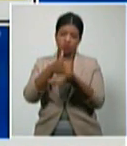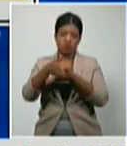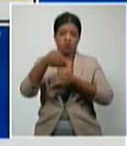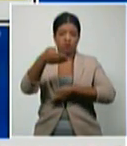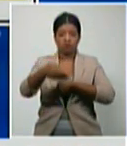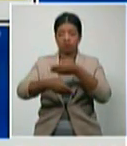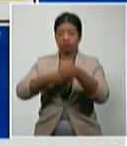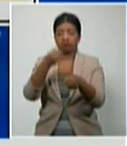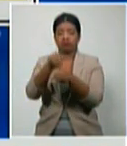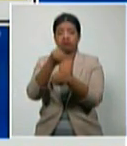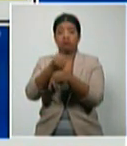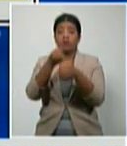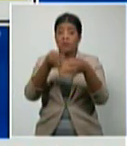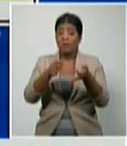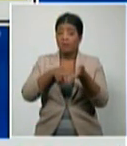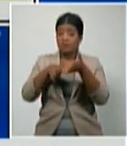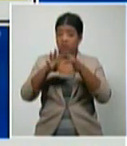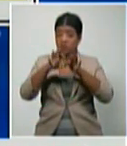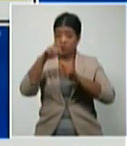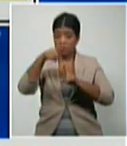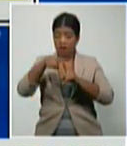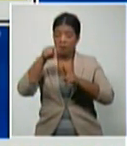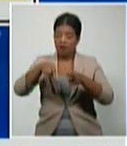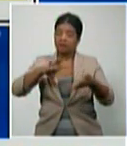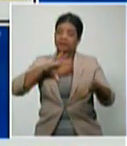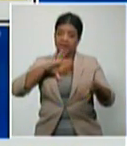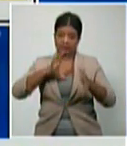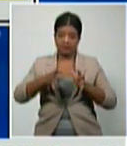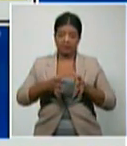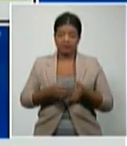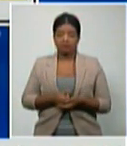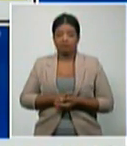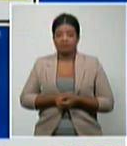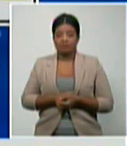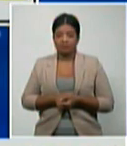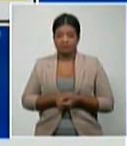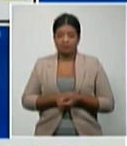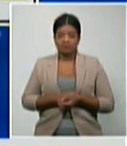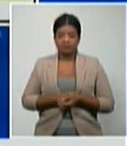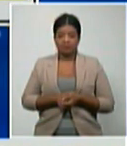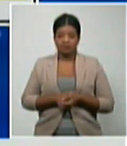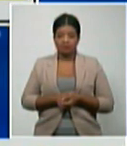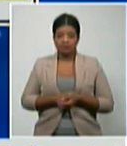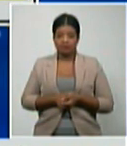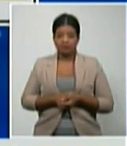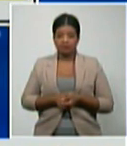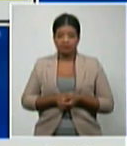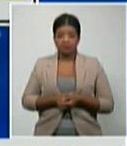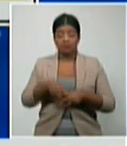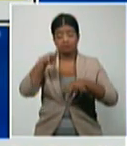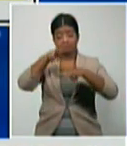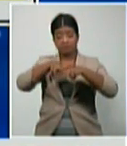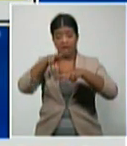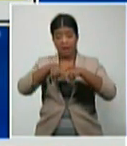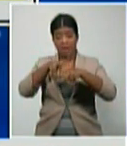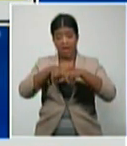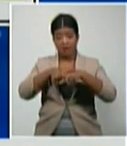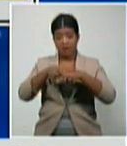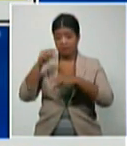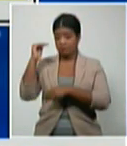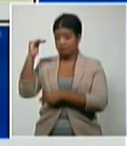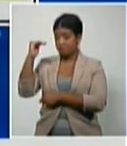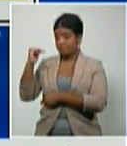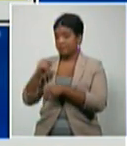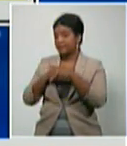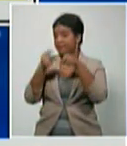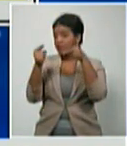provincia que tiene una complejidad epidemiológica importante. La Habana en segundo lugar, con una tasa